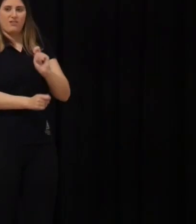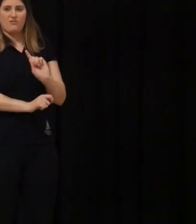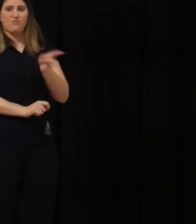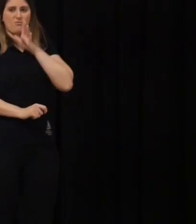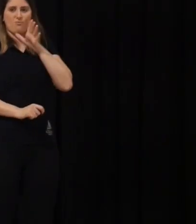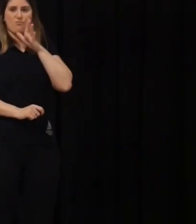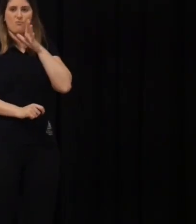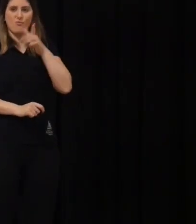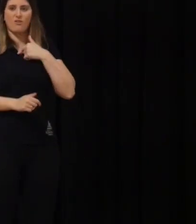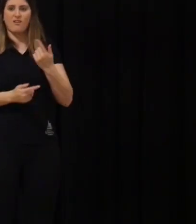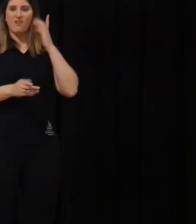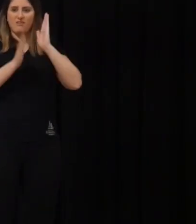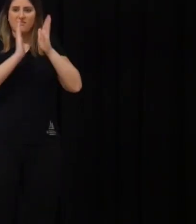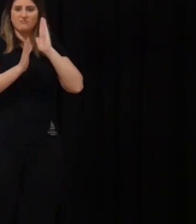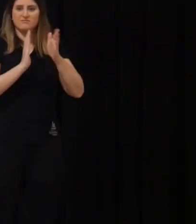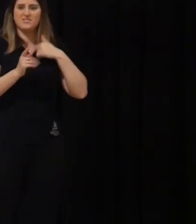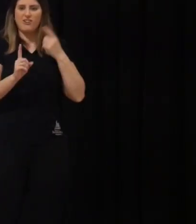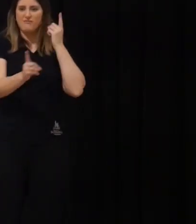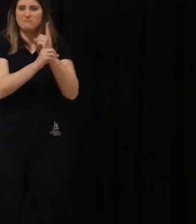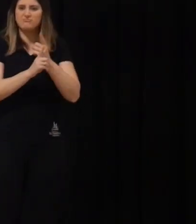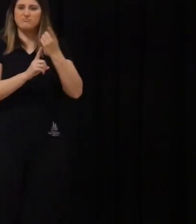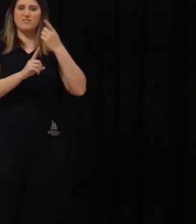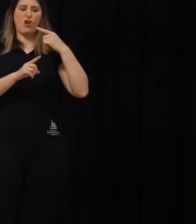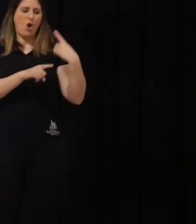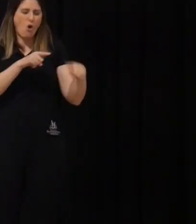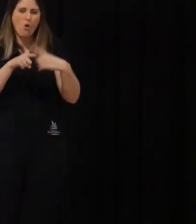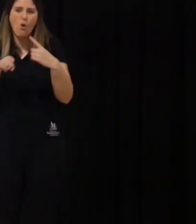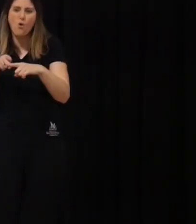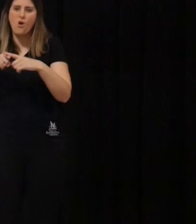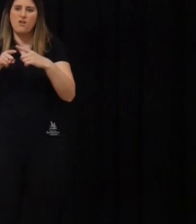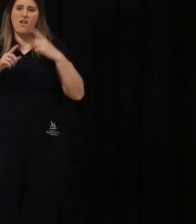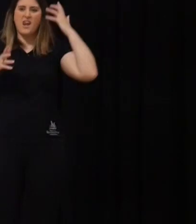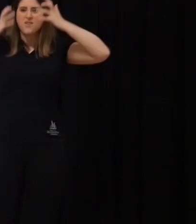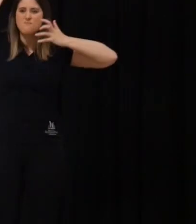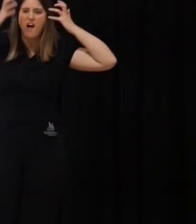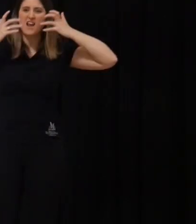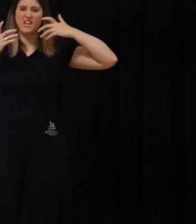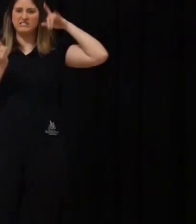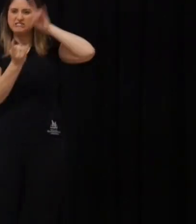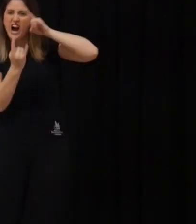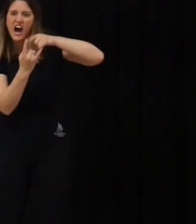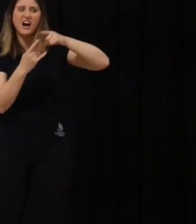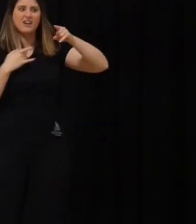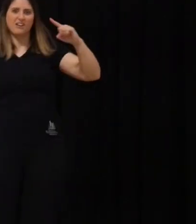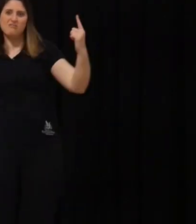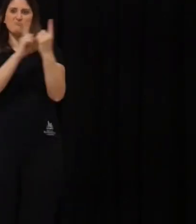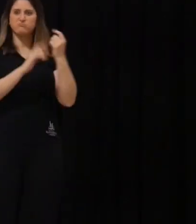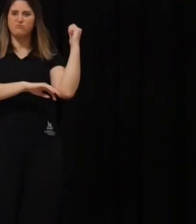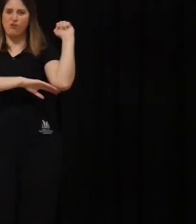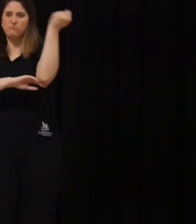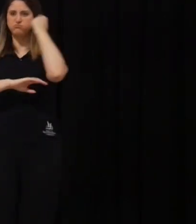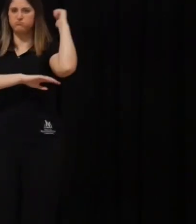sometió a tropecientas mil pruebas. Se tuvo que enfrentar a todos los elementos y todos los animales mitológicos, entre ellos el